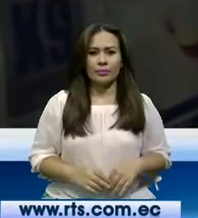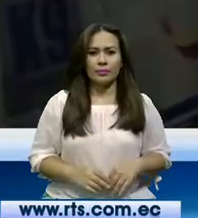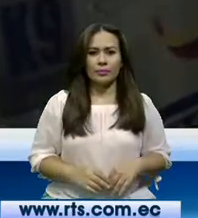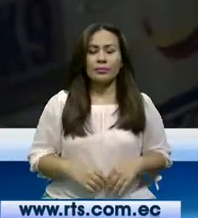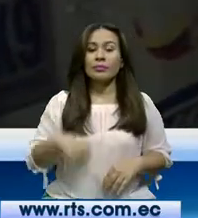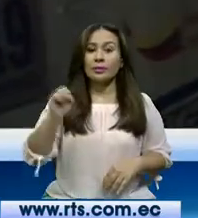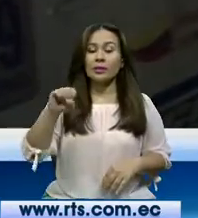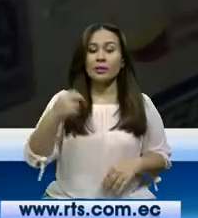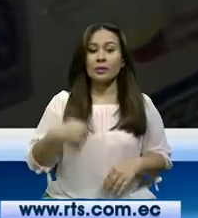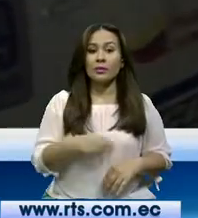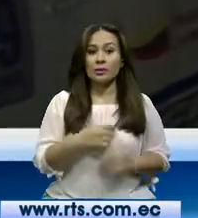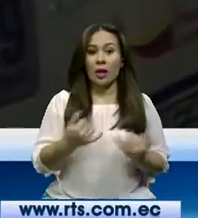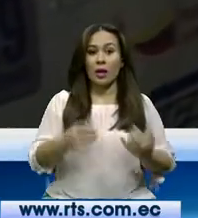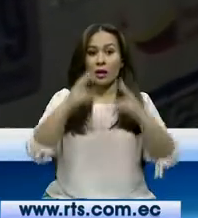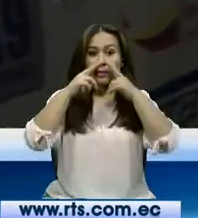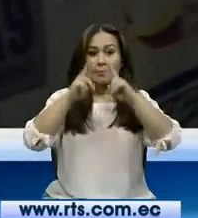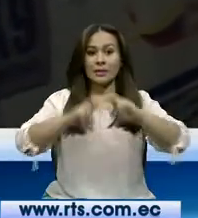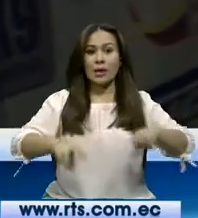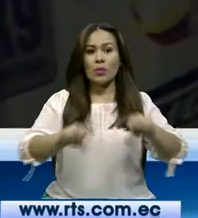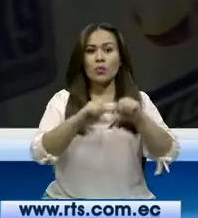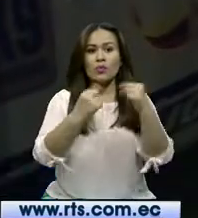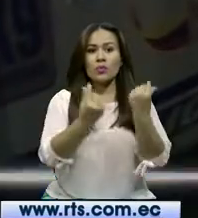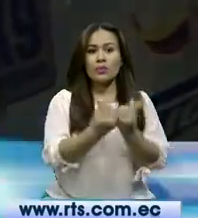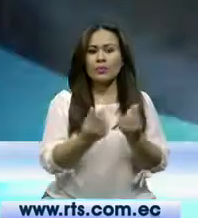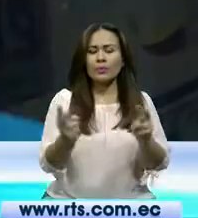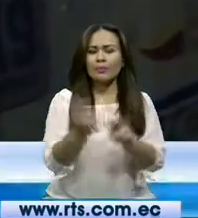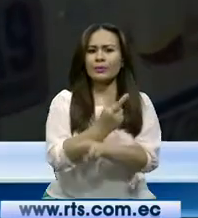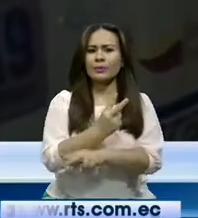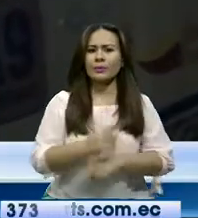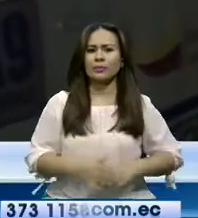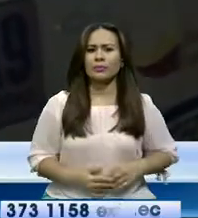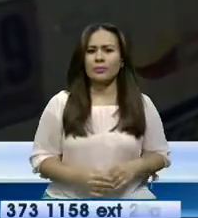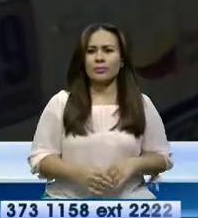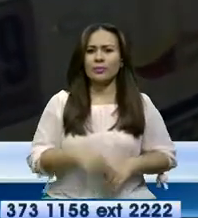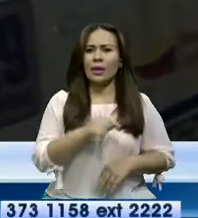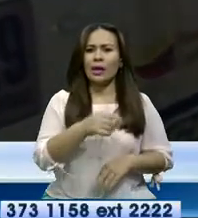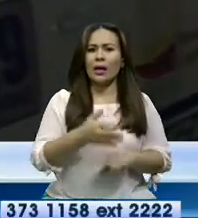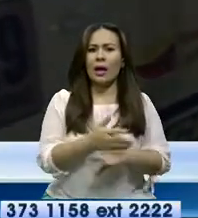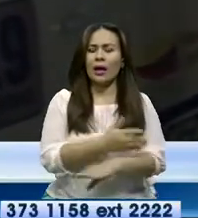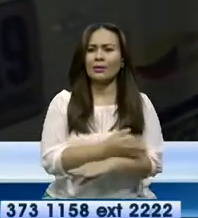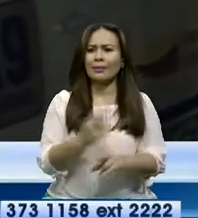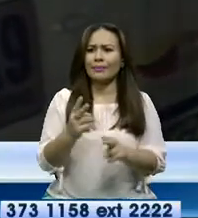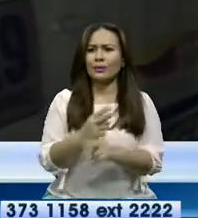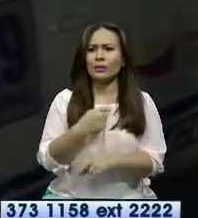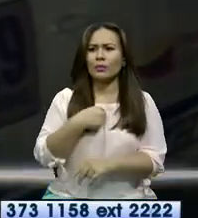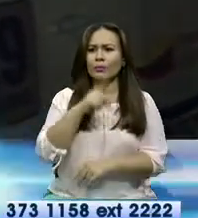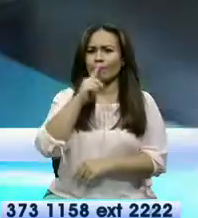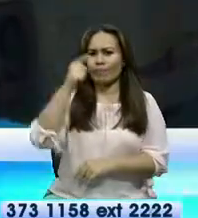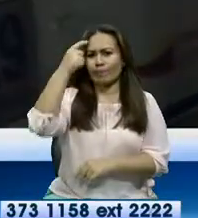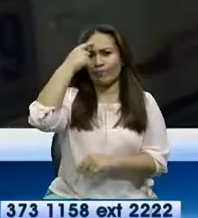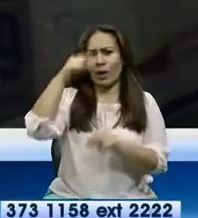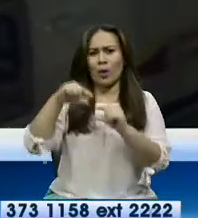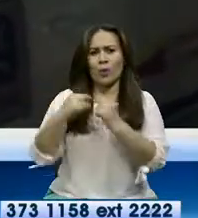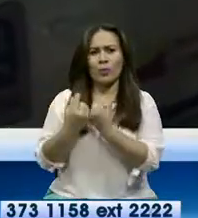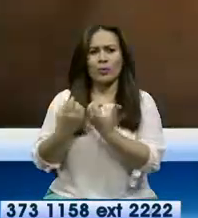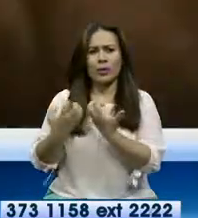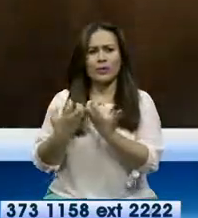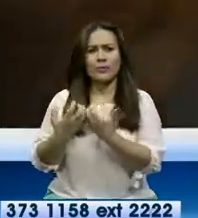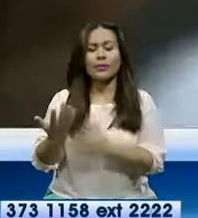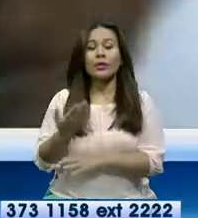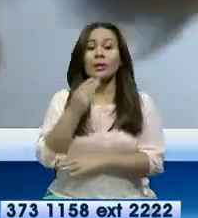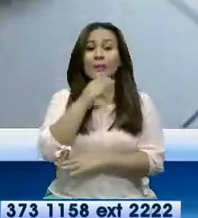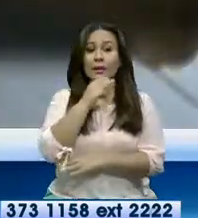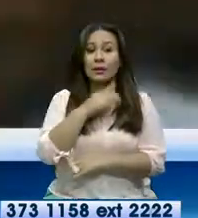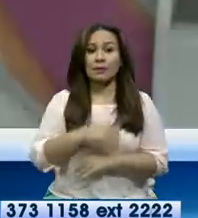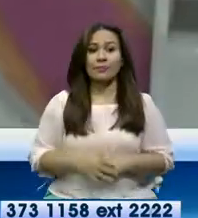Que investigaba una organización delictiva por un presunto delito de delincuencia organizada, la misma que estaría operando en esta ciudad de Manta.